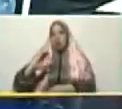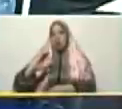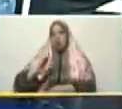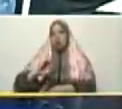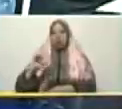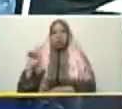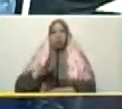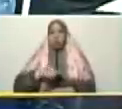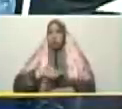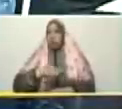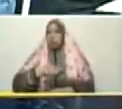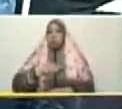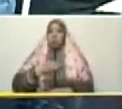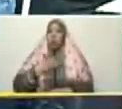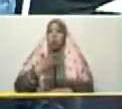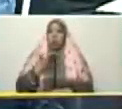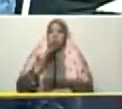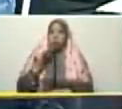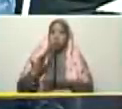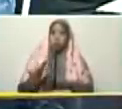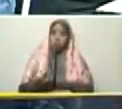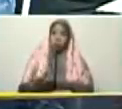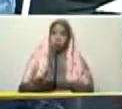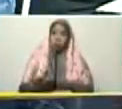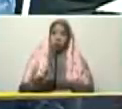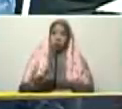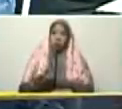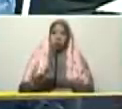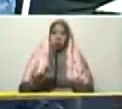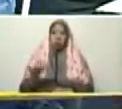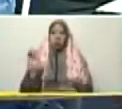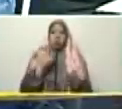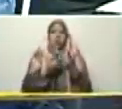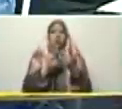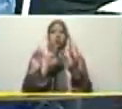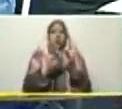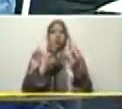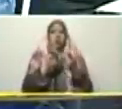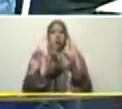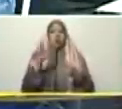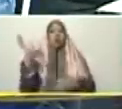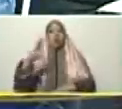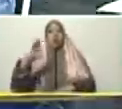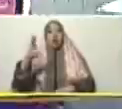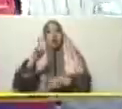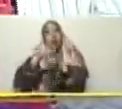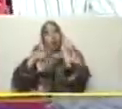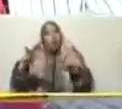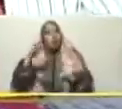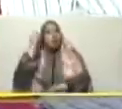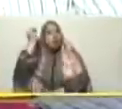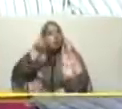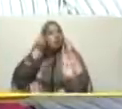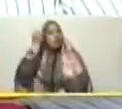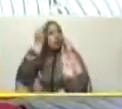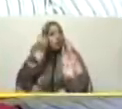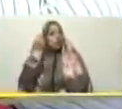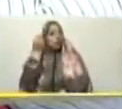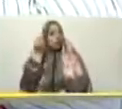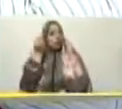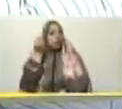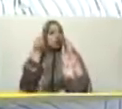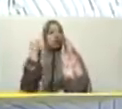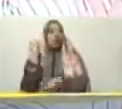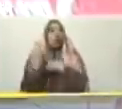no pega soy enlace de la dirección nacional con caracas es otra cosa es un enlace para